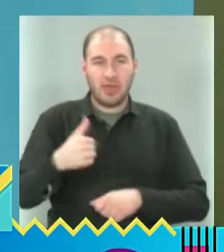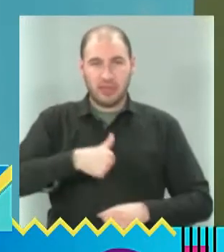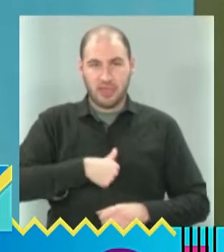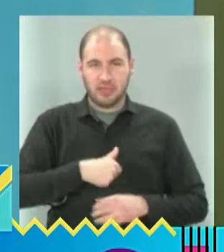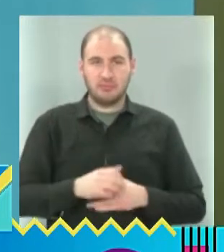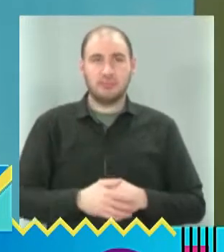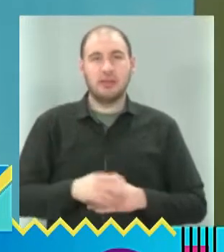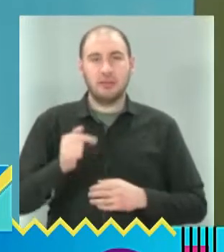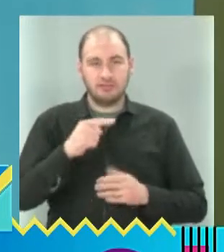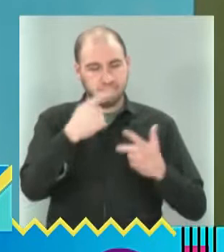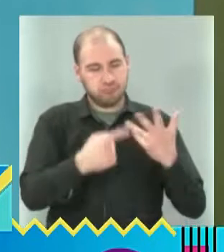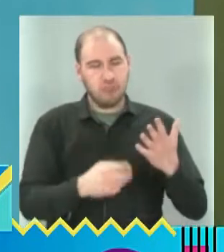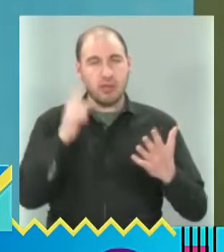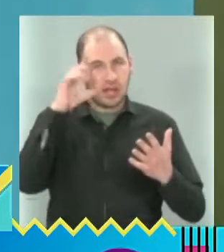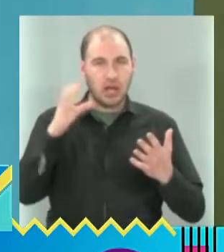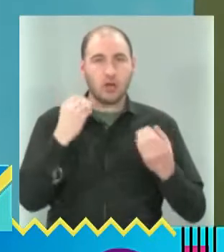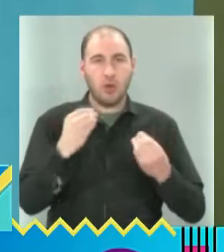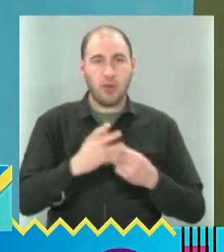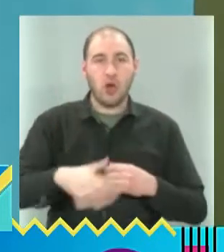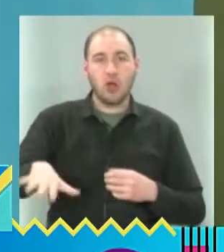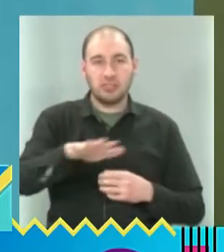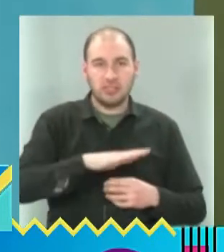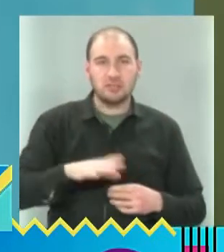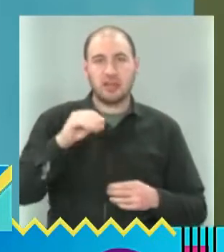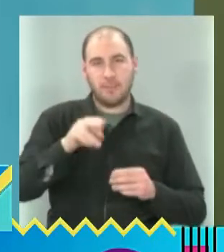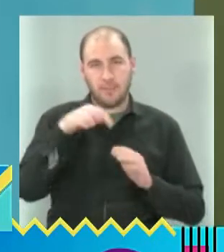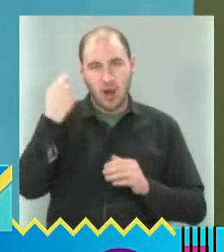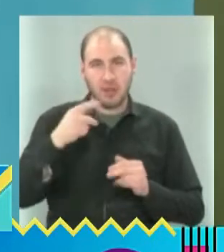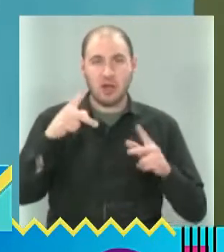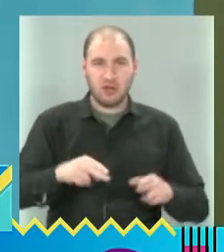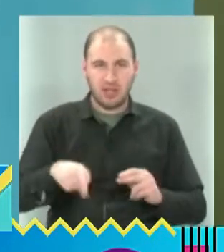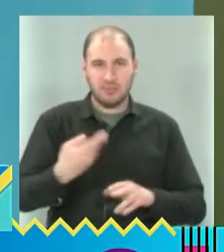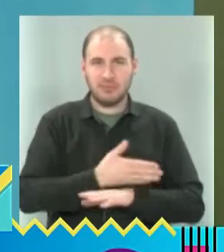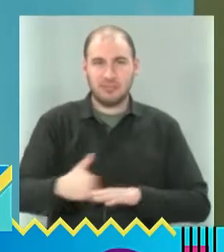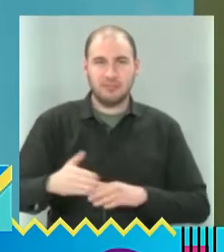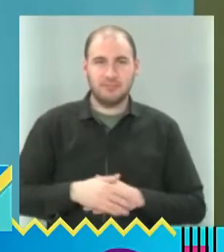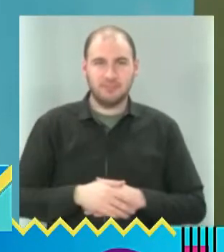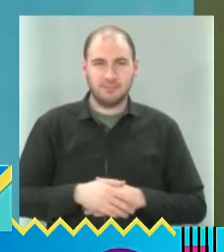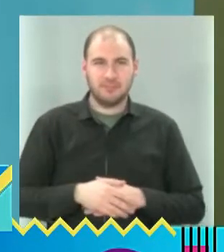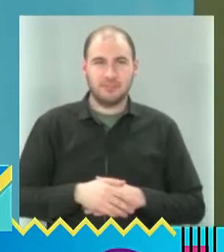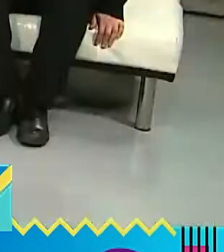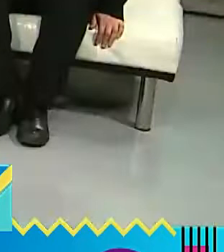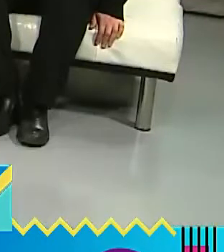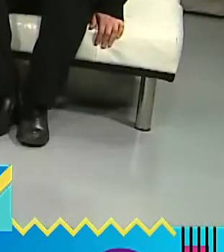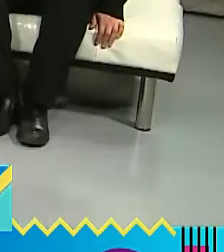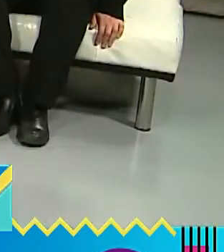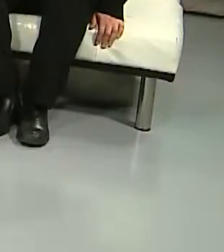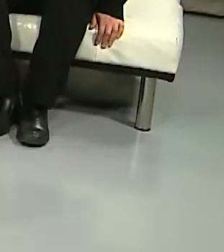identidad, para tener en cuenta cómo también contextualizamos este programa. Nos vamos a un corte y enseguida continuamos con más distintos parecidos.